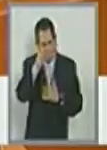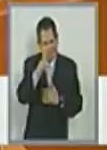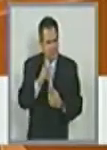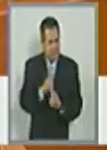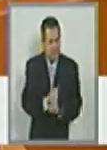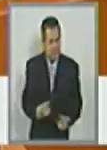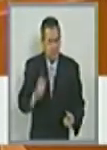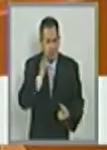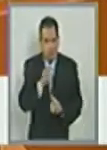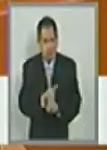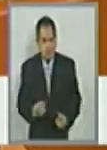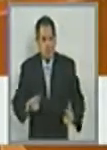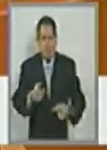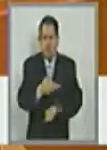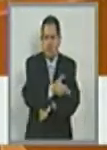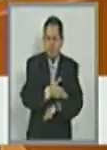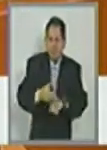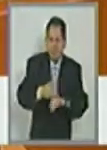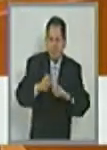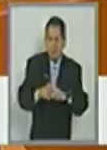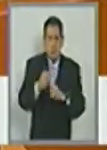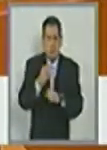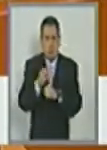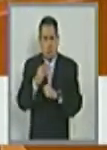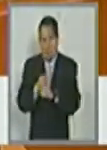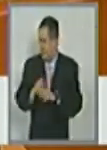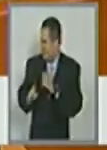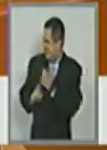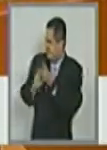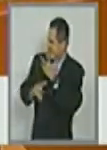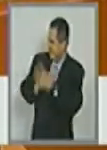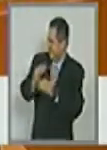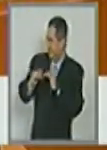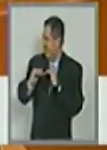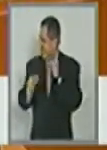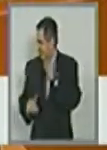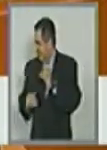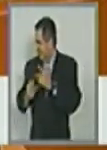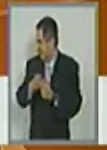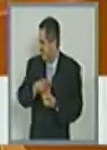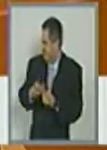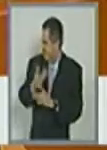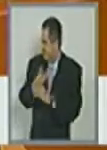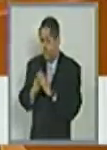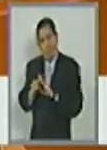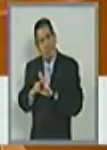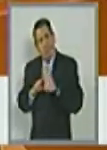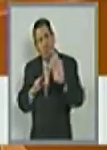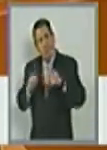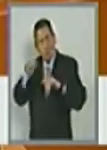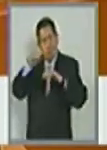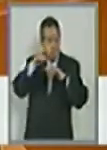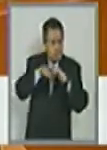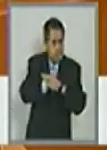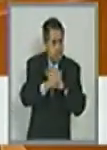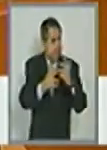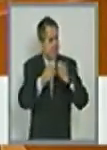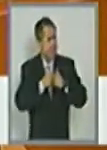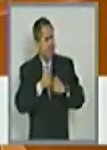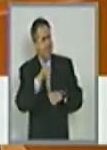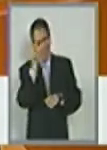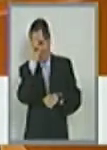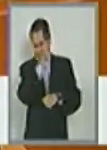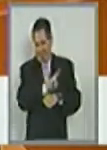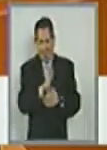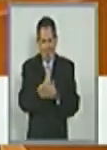definitivamente los derechos de las familias que huyen en la desigualdad, en la pobreza, en la violencia y hoy